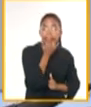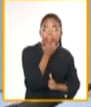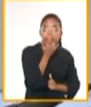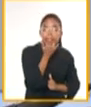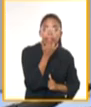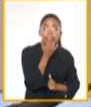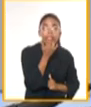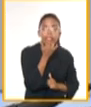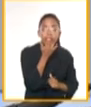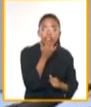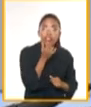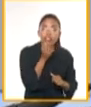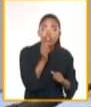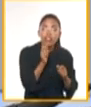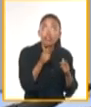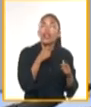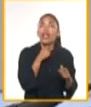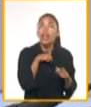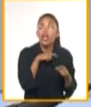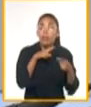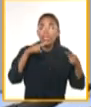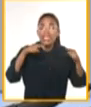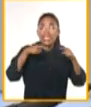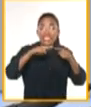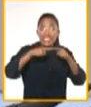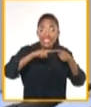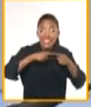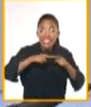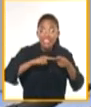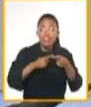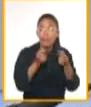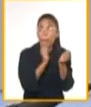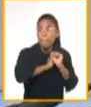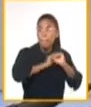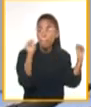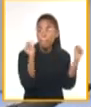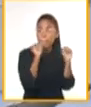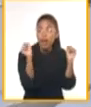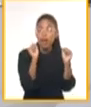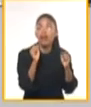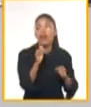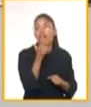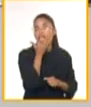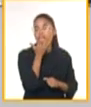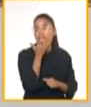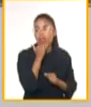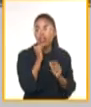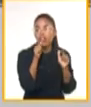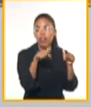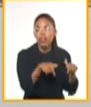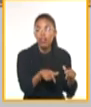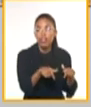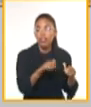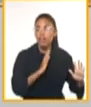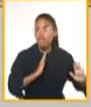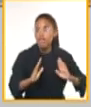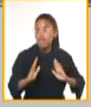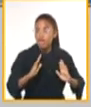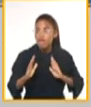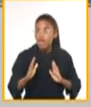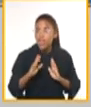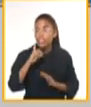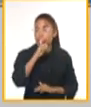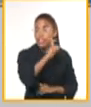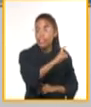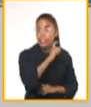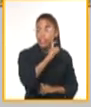produce un cortocircuito a tierra, se va a tierra la línea y produce el cortocircuito en esa fase, en la fase C de la línea